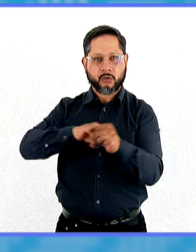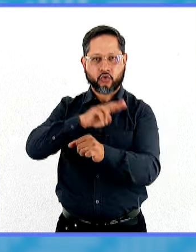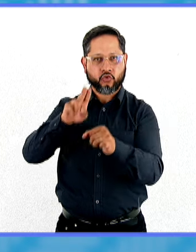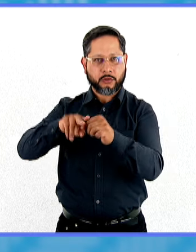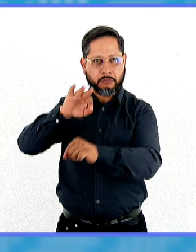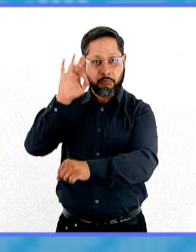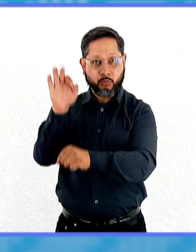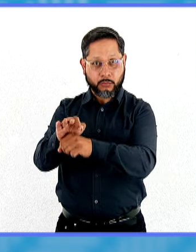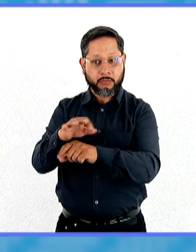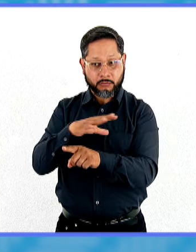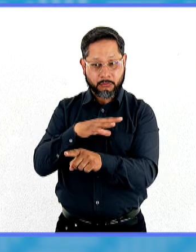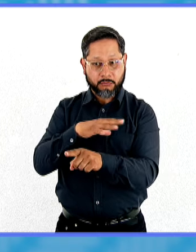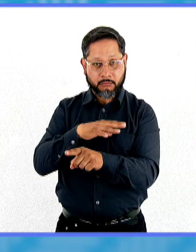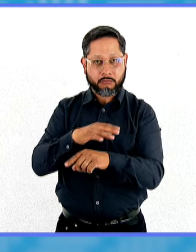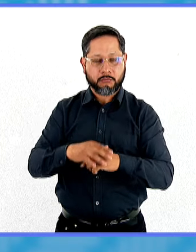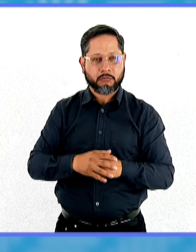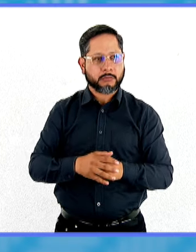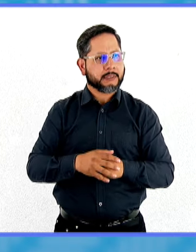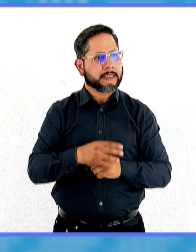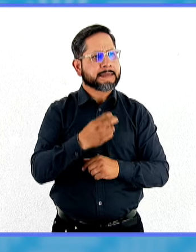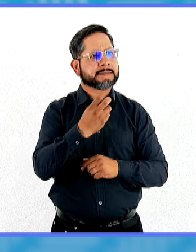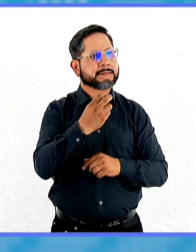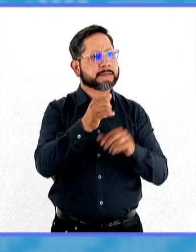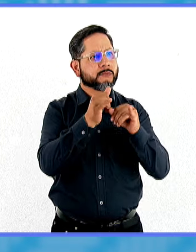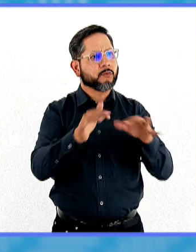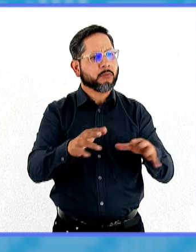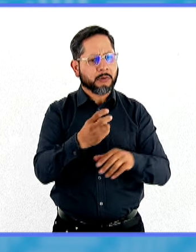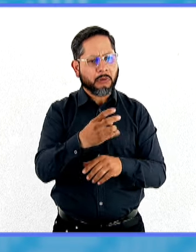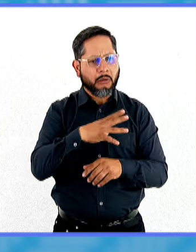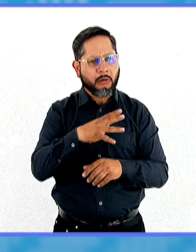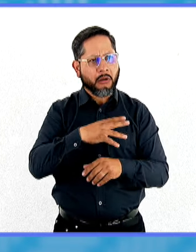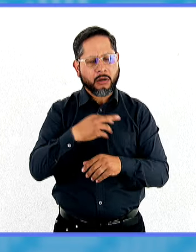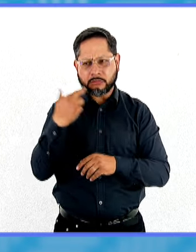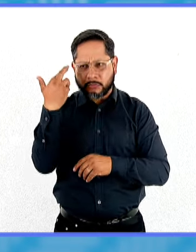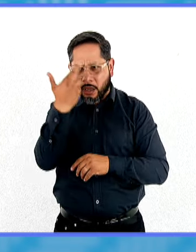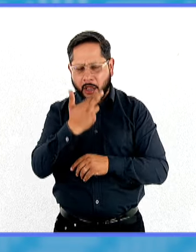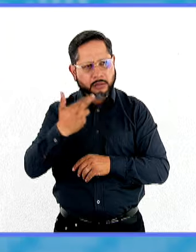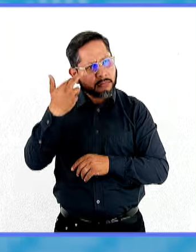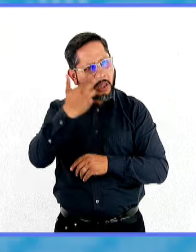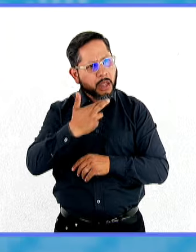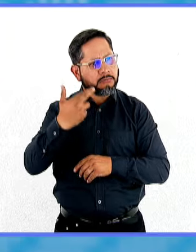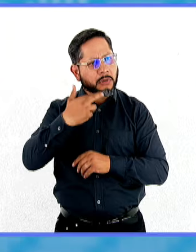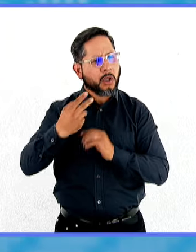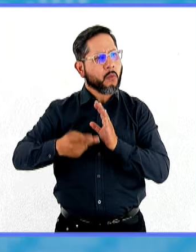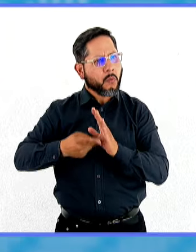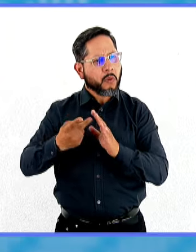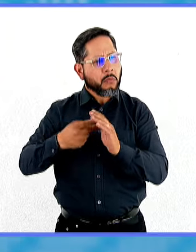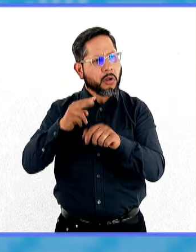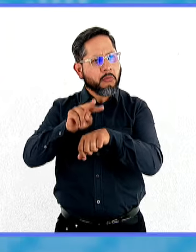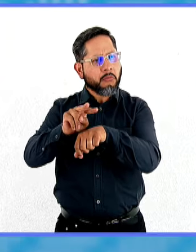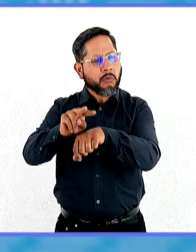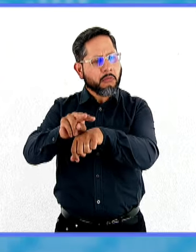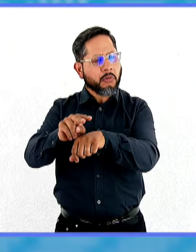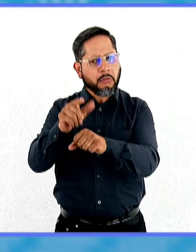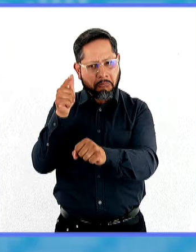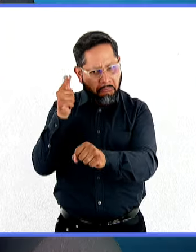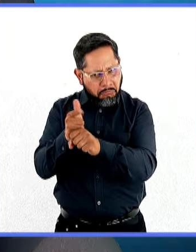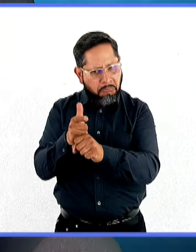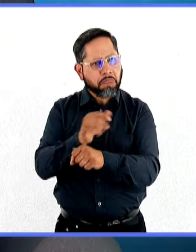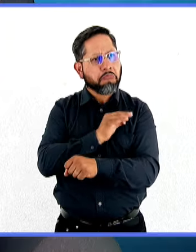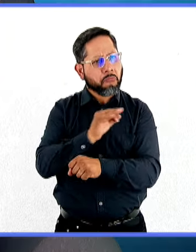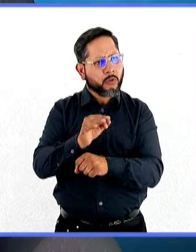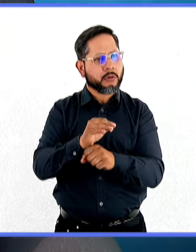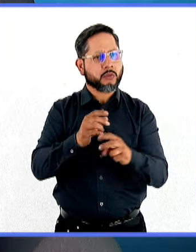le iba a preguntar con con esta información con estos datos Y también con el monitoreo la observación constante se pueden realizar eh